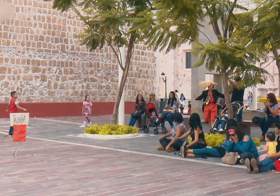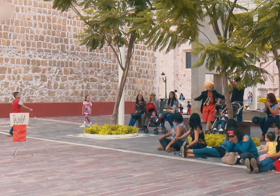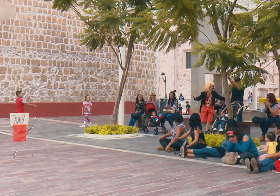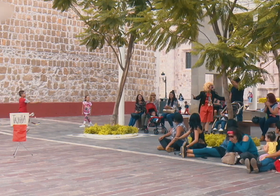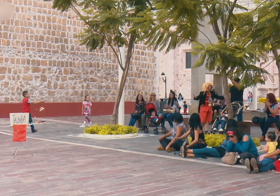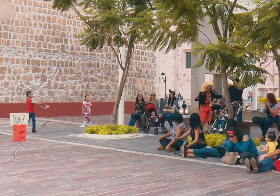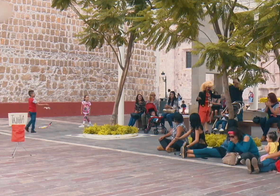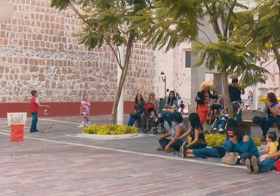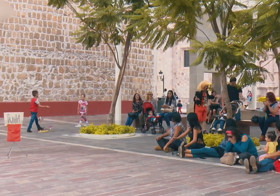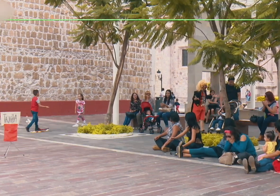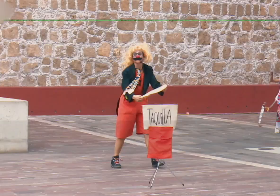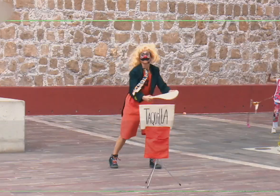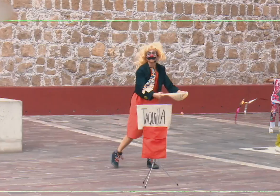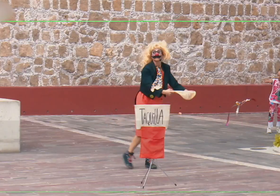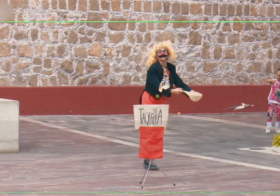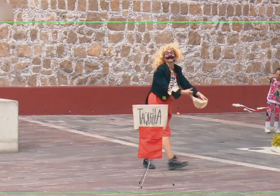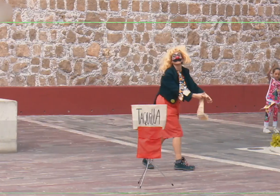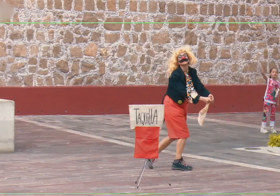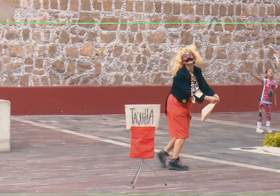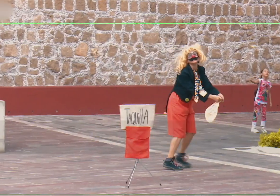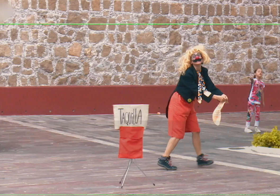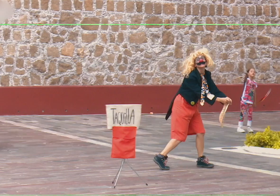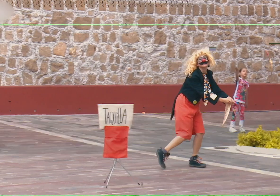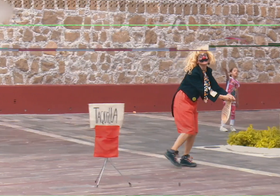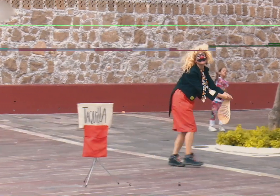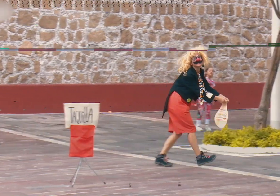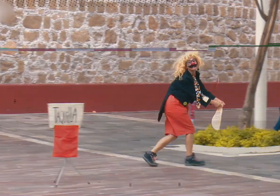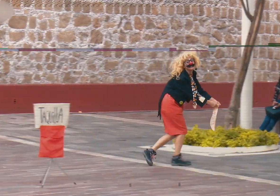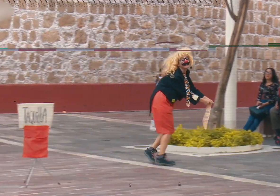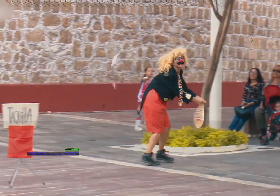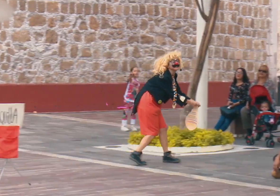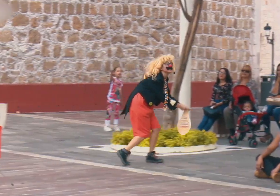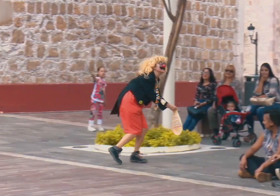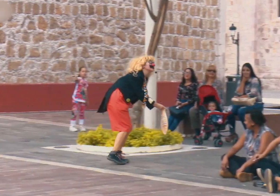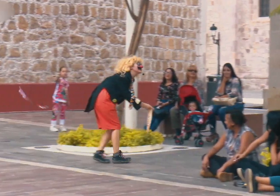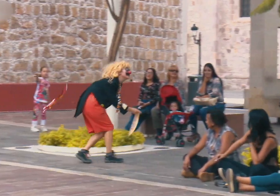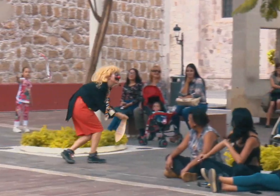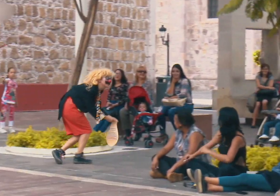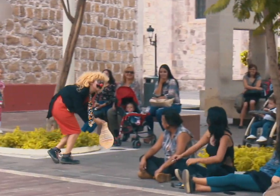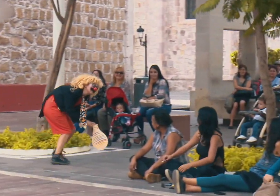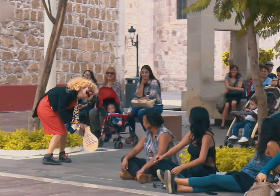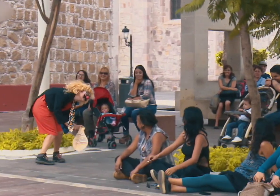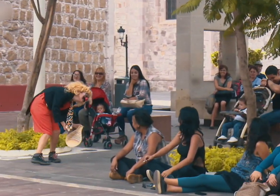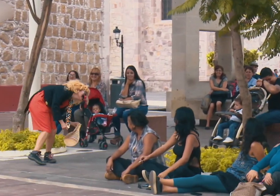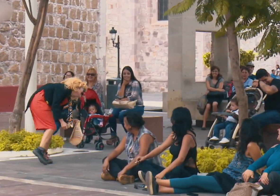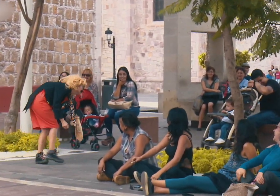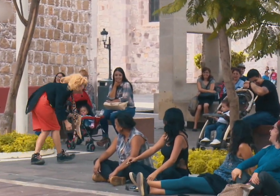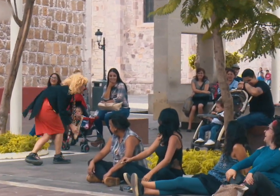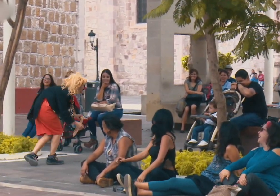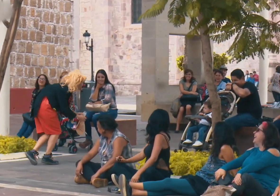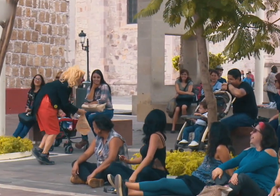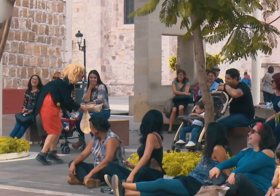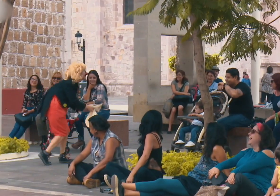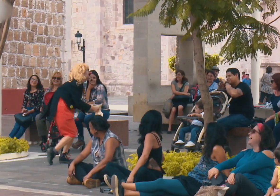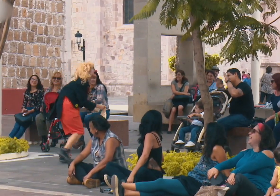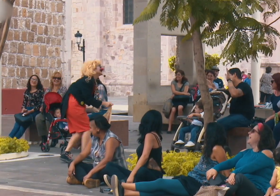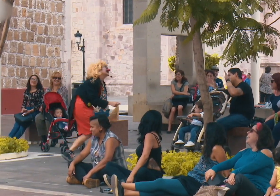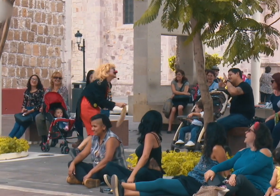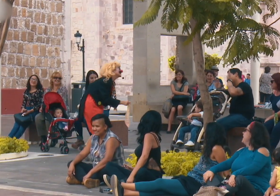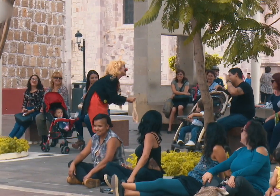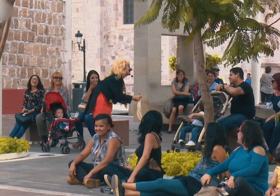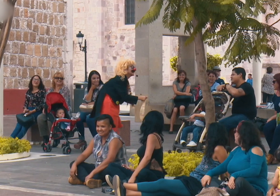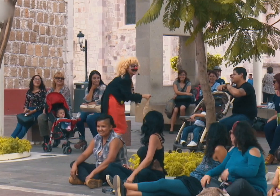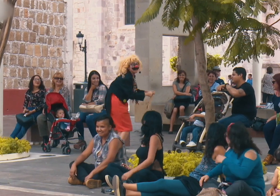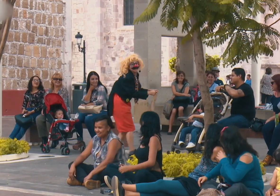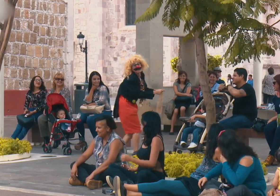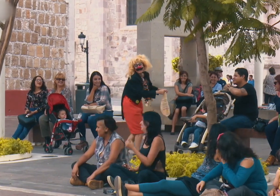taxi, entonces me tengo que ir en camión. Bueno, entonces tengo que llevar una mochilita y un bolsito más, ¿no? Porque tengo